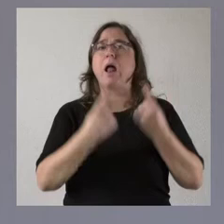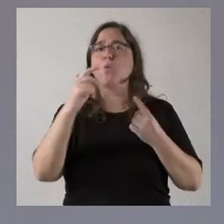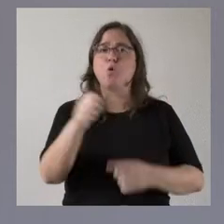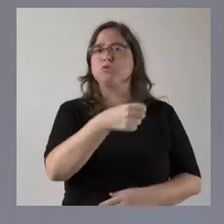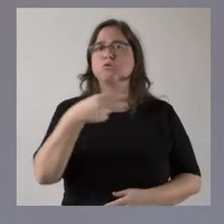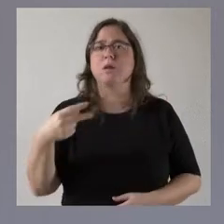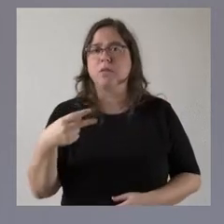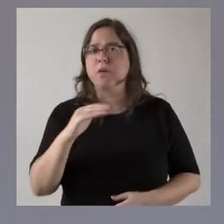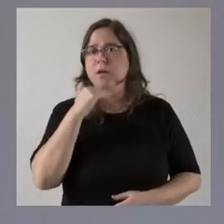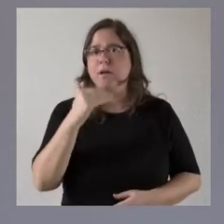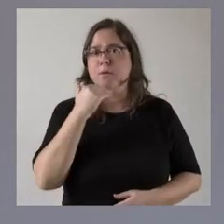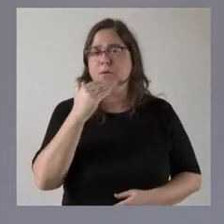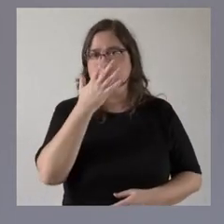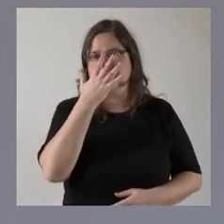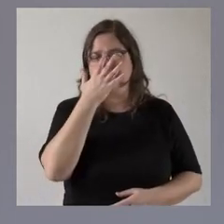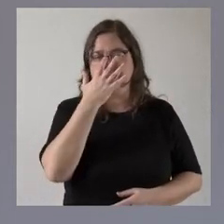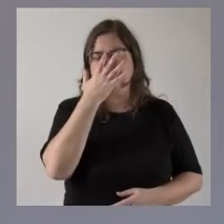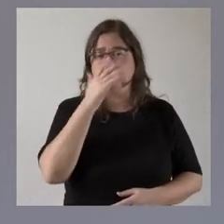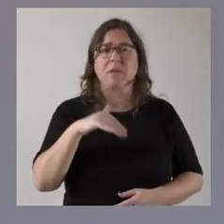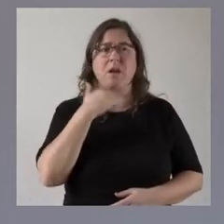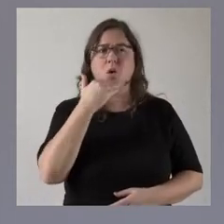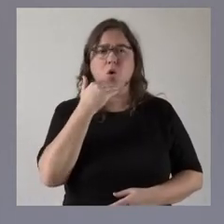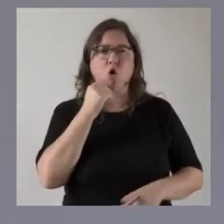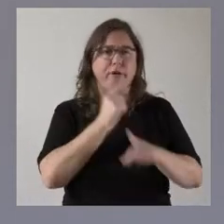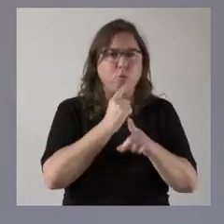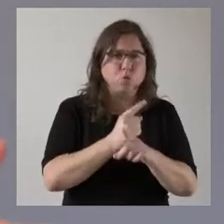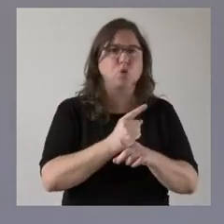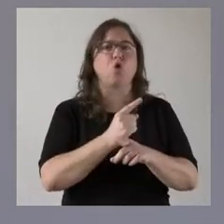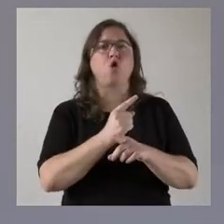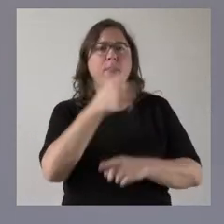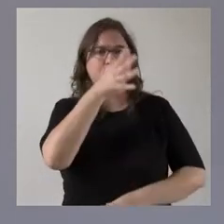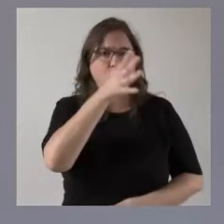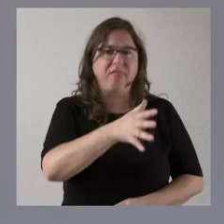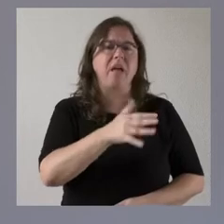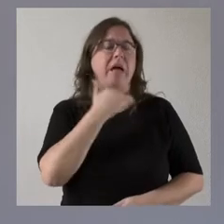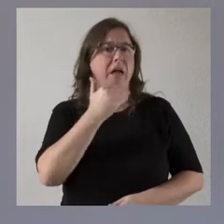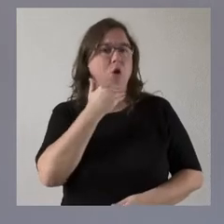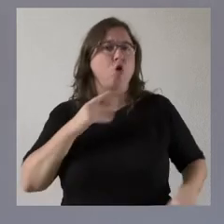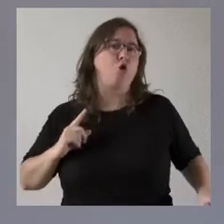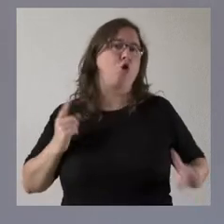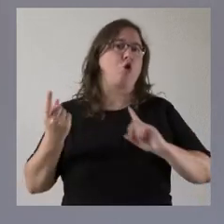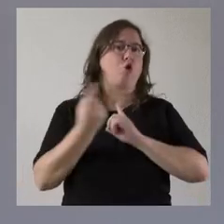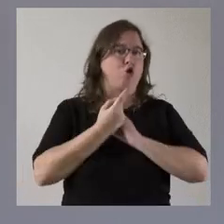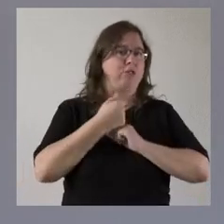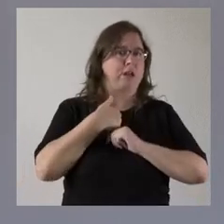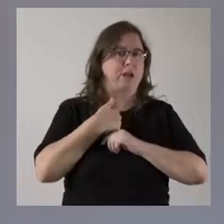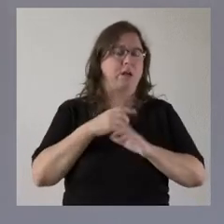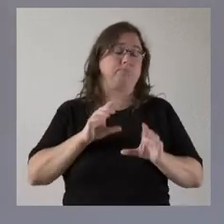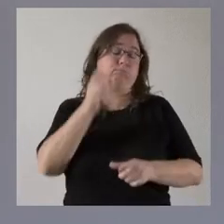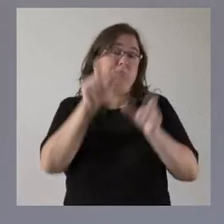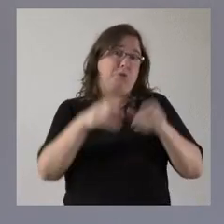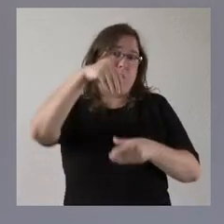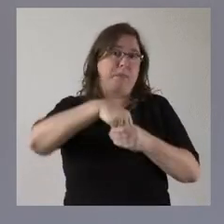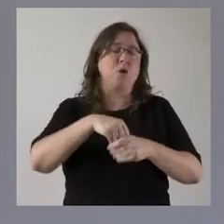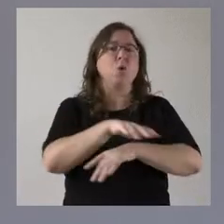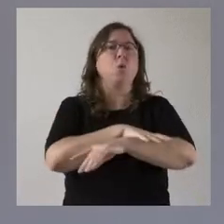de algunas recursos de algunas demandas de algunas denuncias que se planteaban contra algún miembro de la junta de Castilla y León